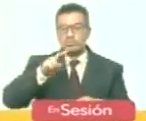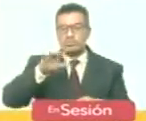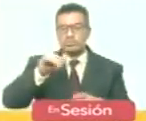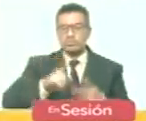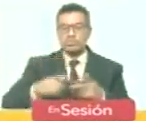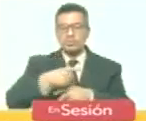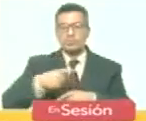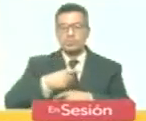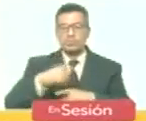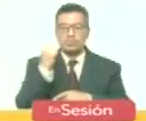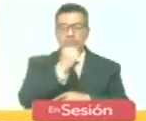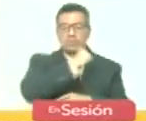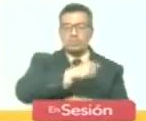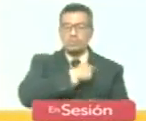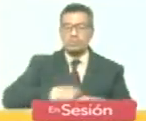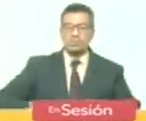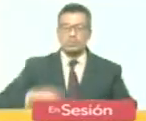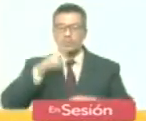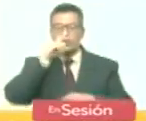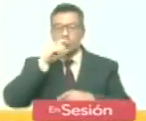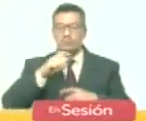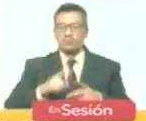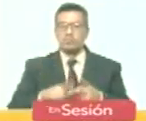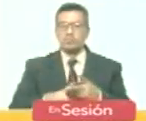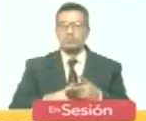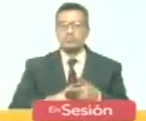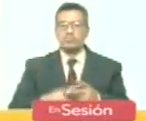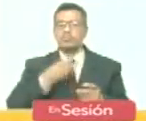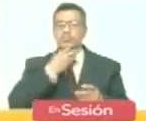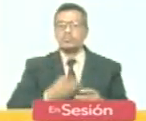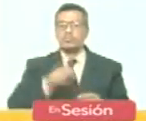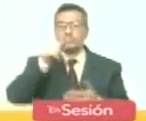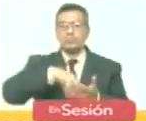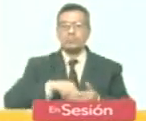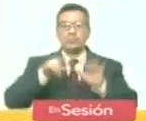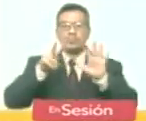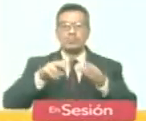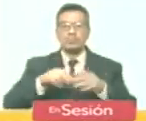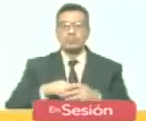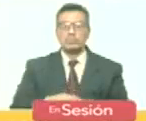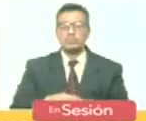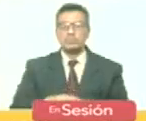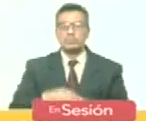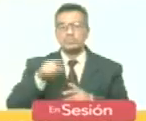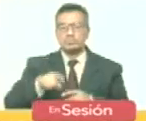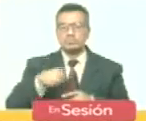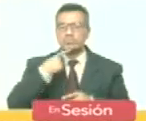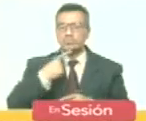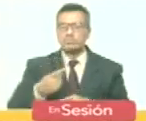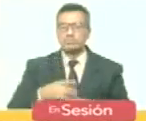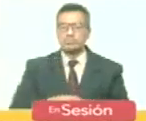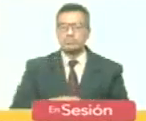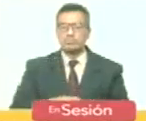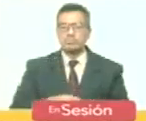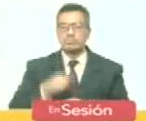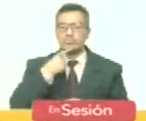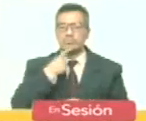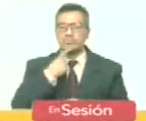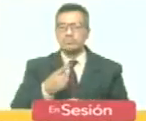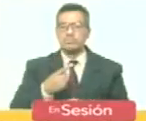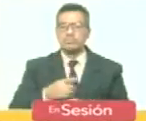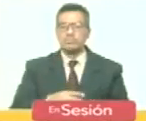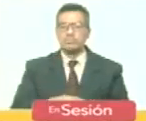buscar el asesinato del presidente Maduro en diciembre del 17. Y aquí voy a hacer una infidencia.